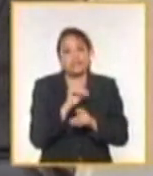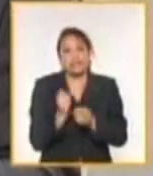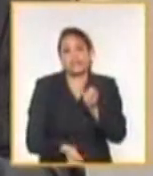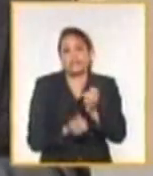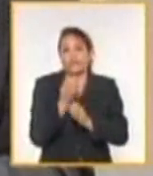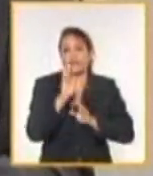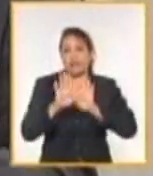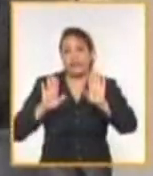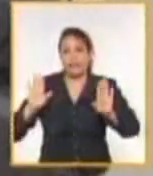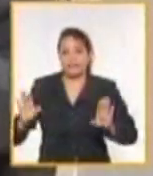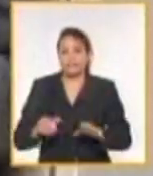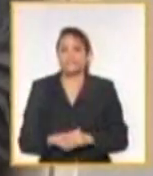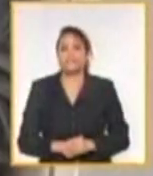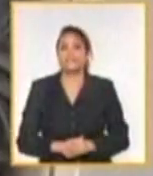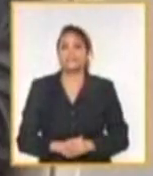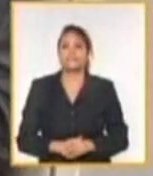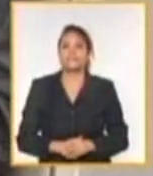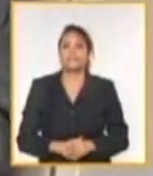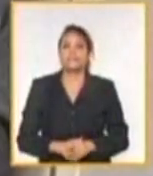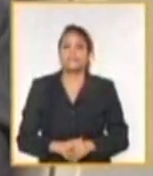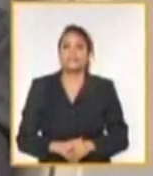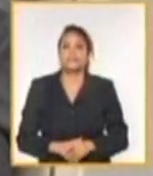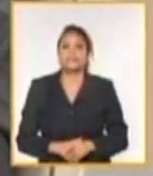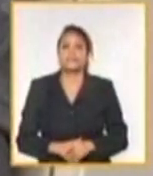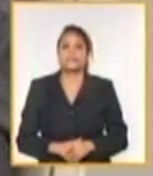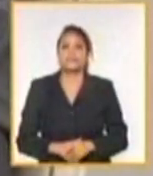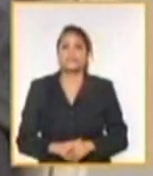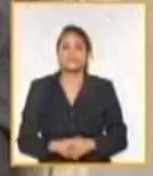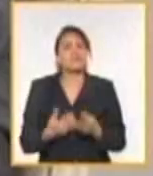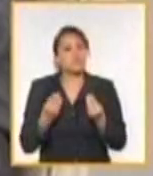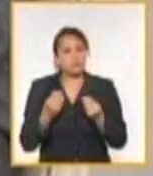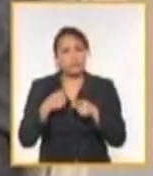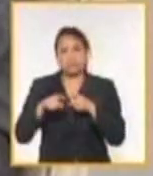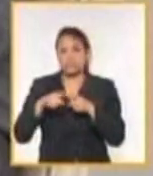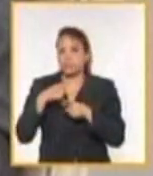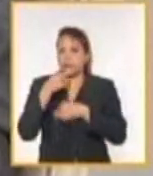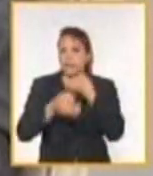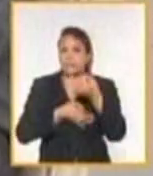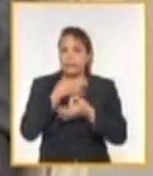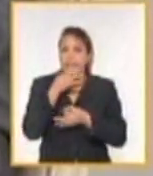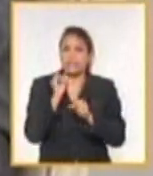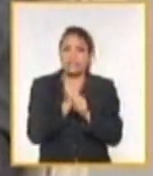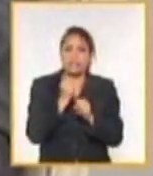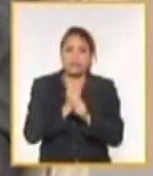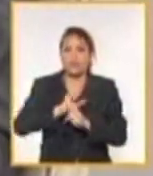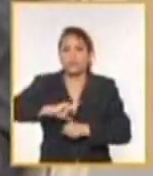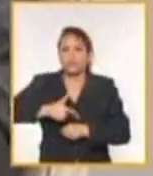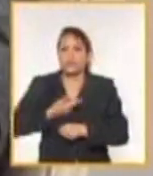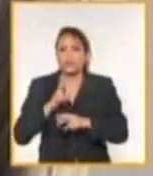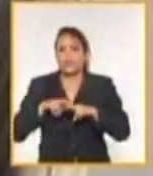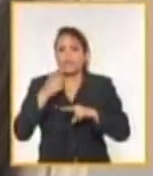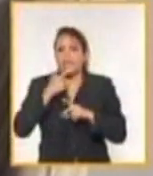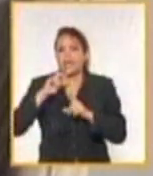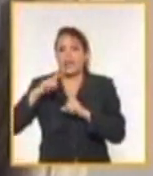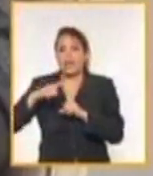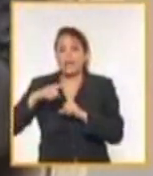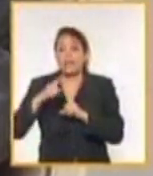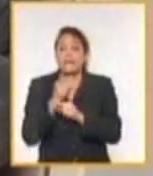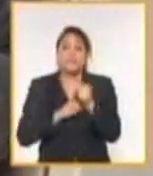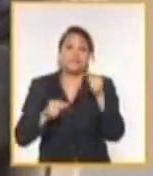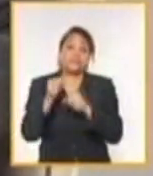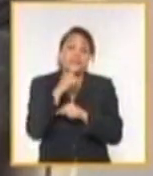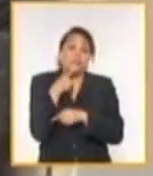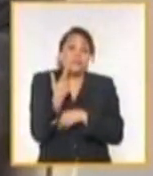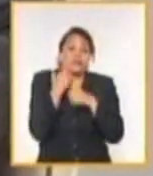y entonces, bueno, podríamos decir muchas cosas de la gestión cultural de Hart, pero sobre todo yo creo que lo